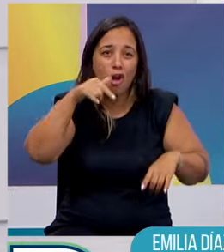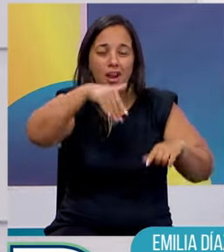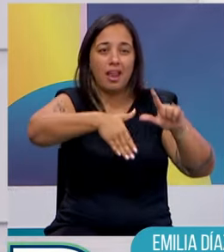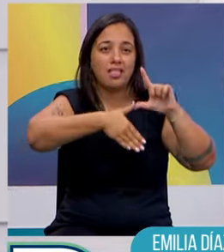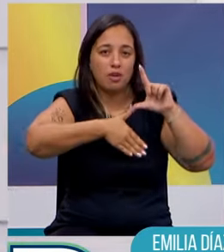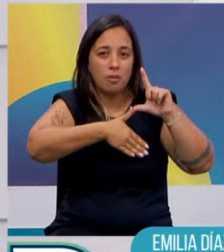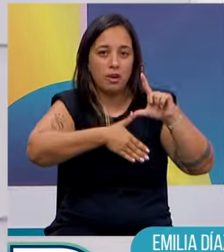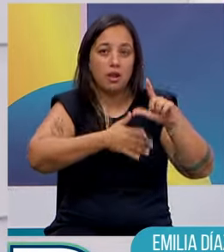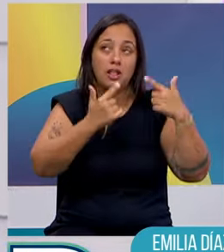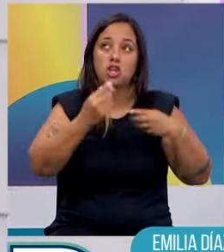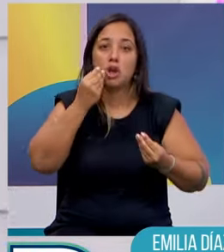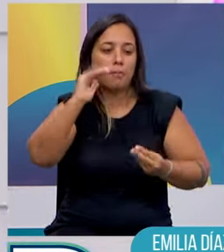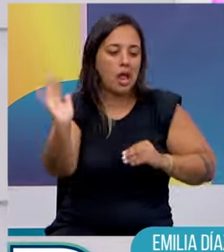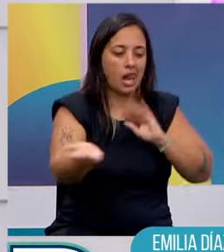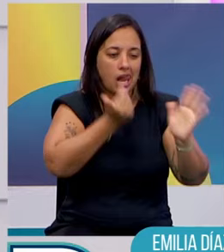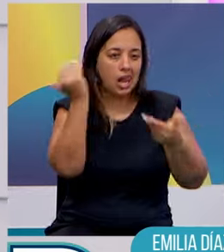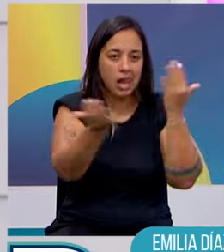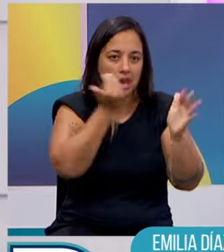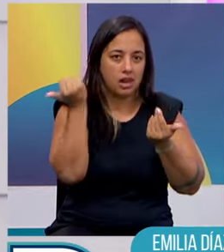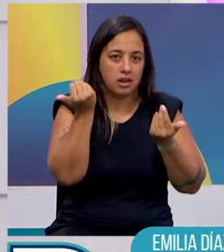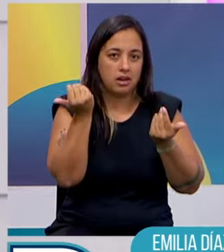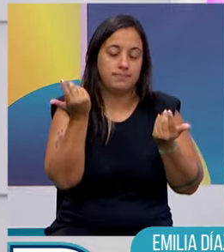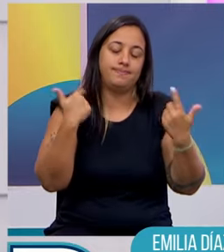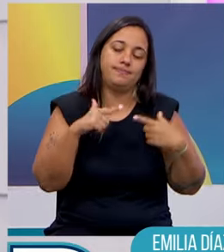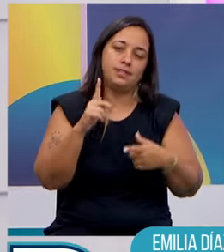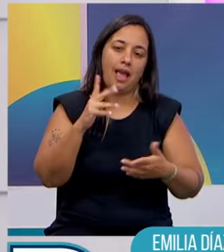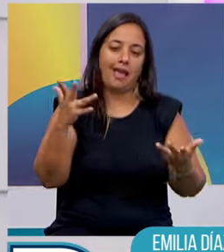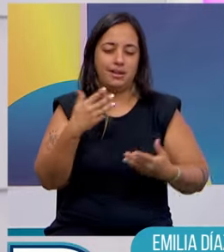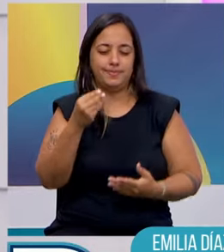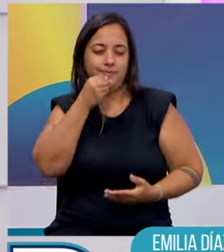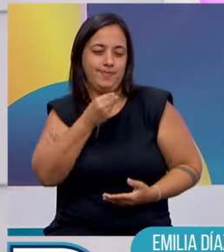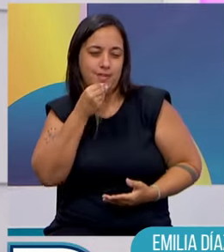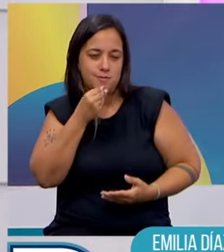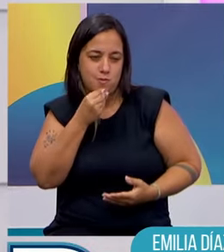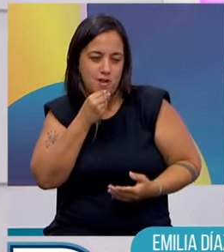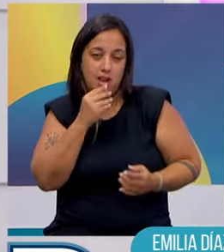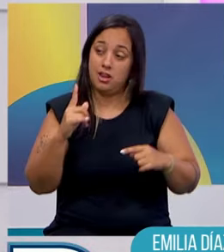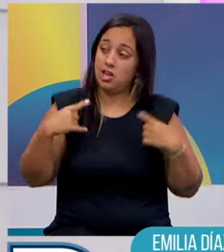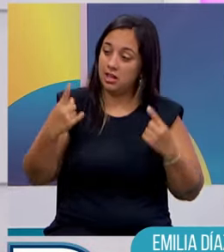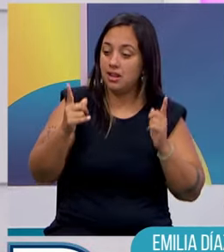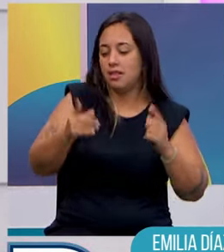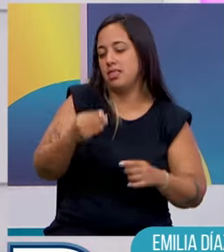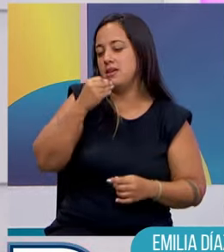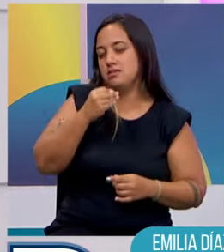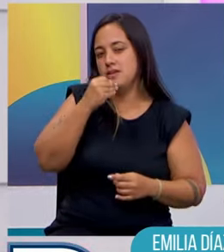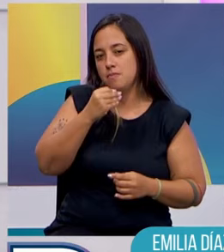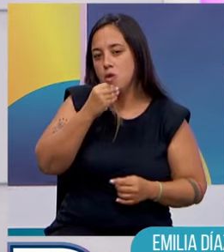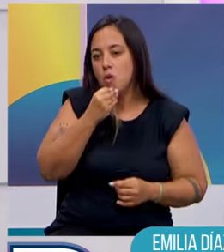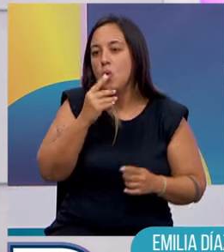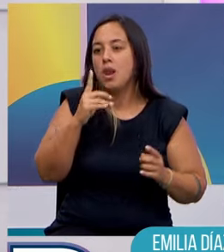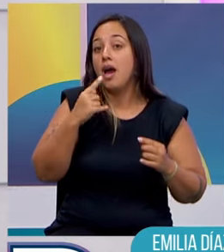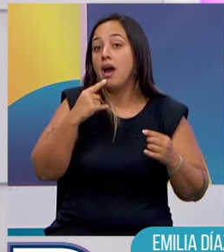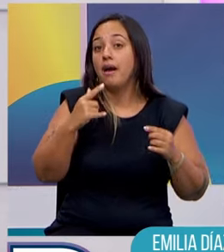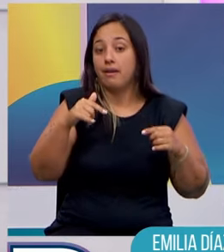otras formas de saqueo nuevas, más invisibles, que nos enganchan a nosotros también como ciudadanos